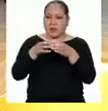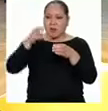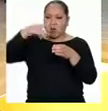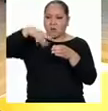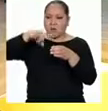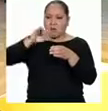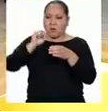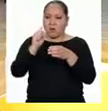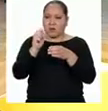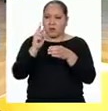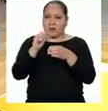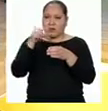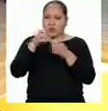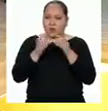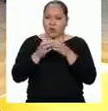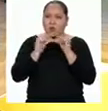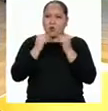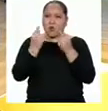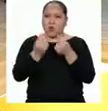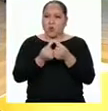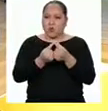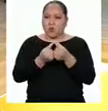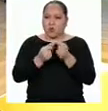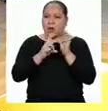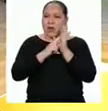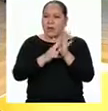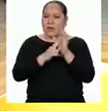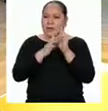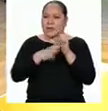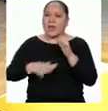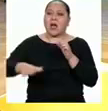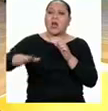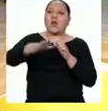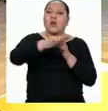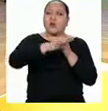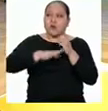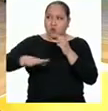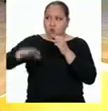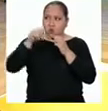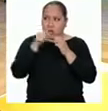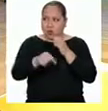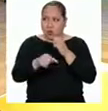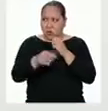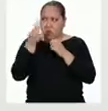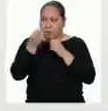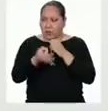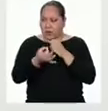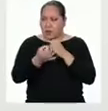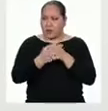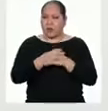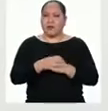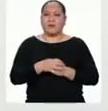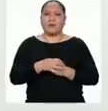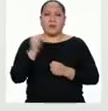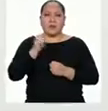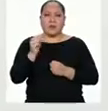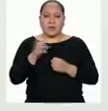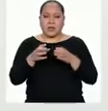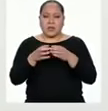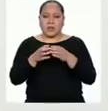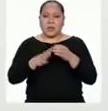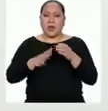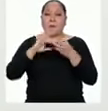grupo determinado de personas que representan a la población total en la que se enfoca el estudio, ¿verdad? Así es, la